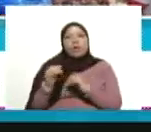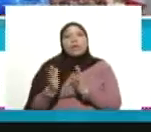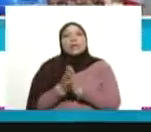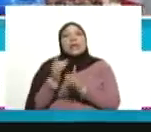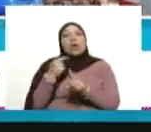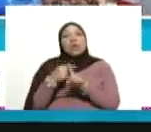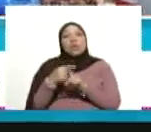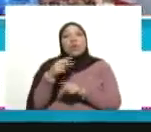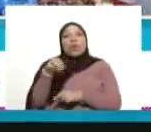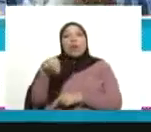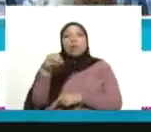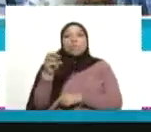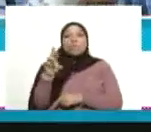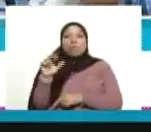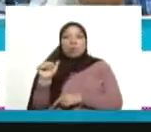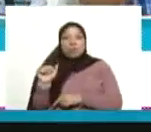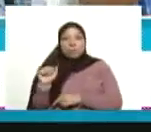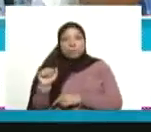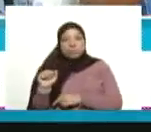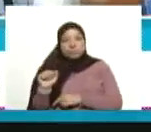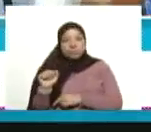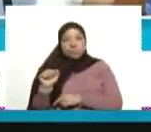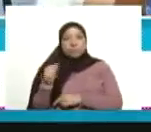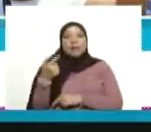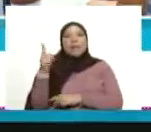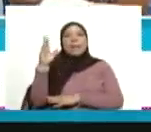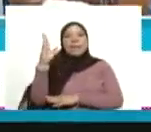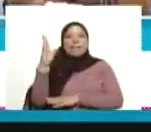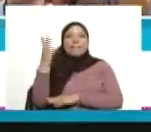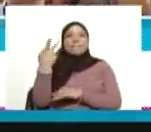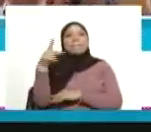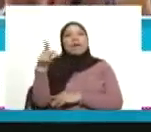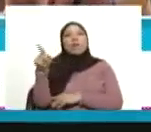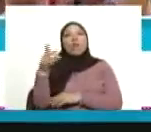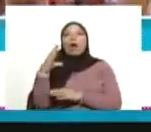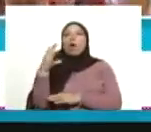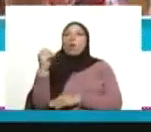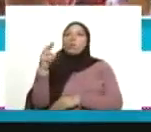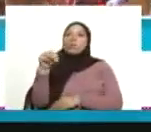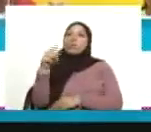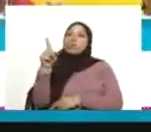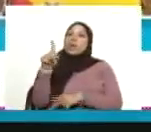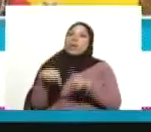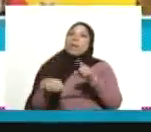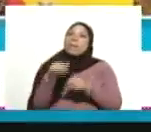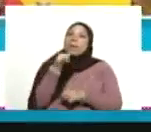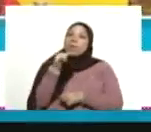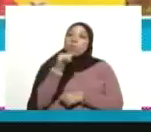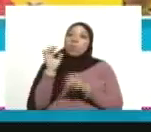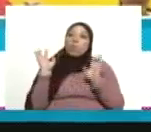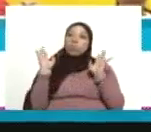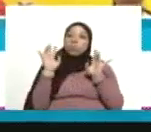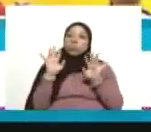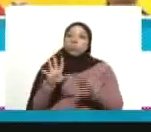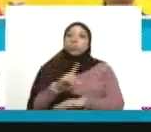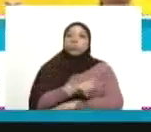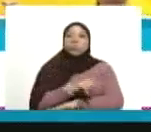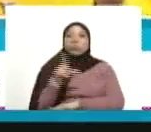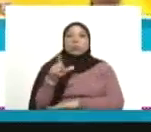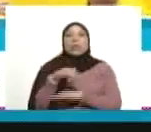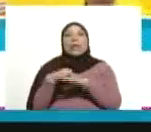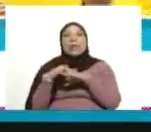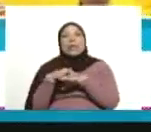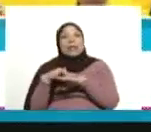Mora. En Lara, parroquia Concepción, Barquisimeto, esta fue la marcha de Barquisimeto. Perdona, Pedro Infante,